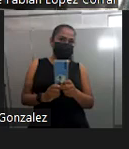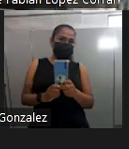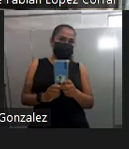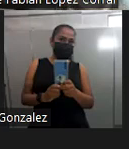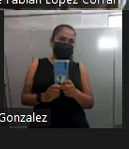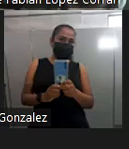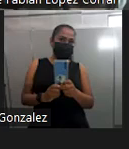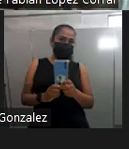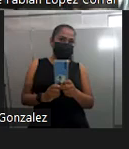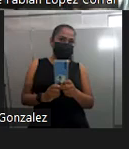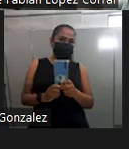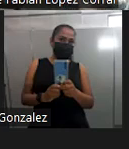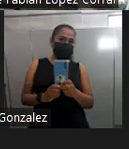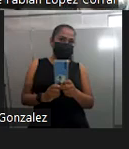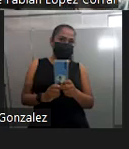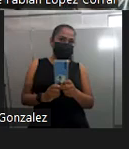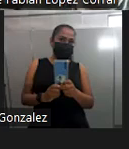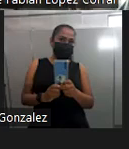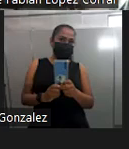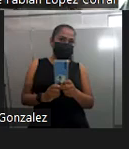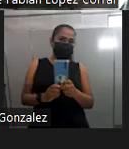plantearse una evaluación